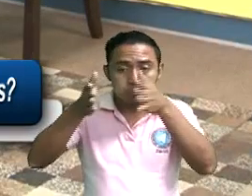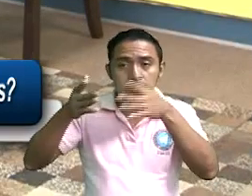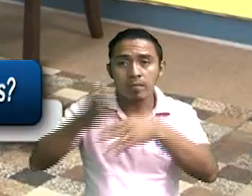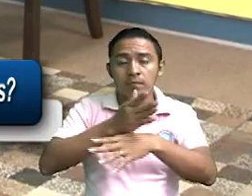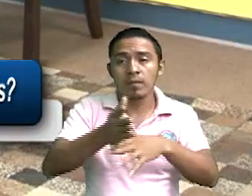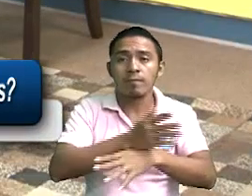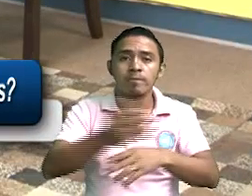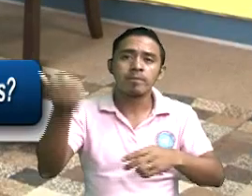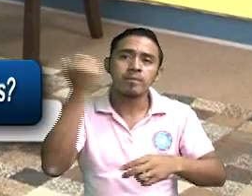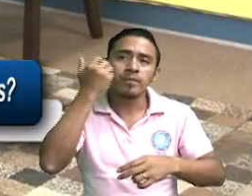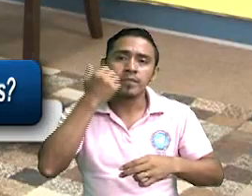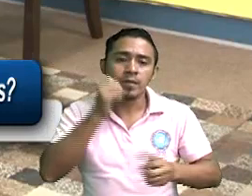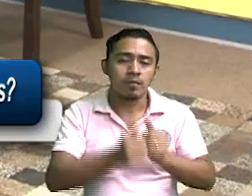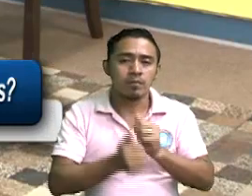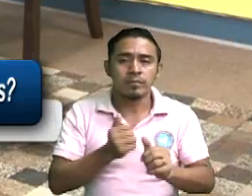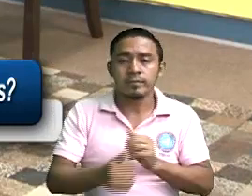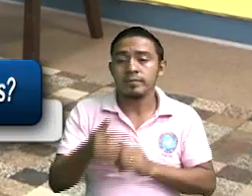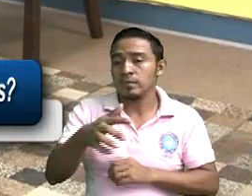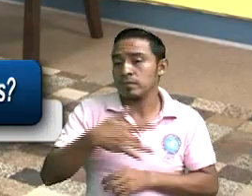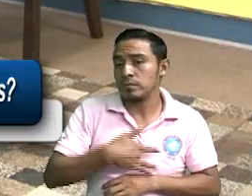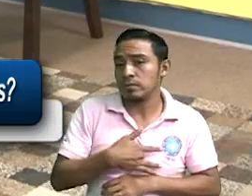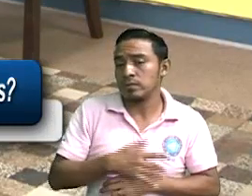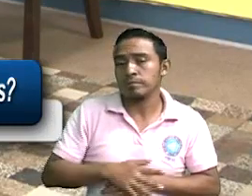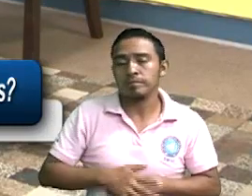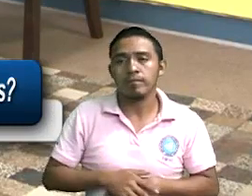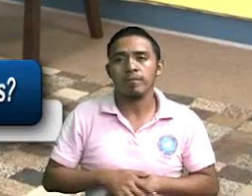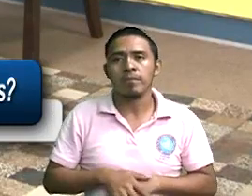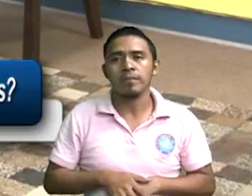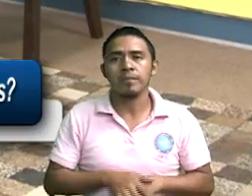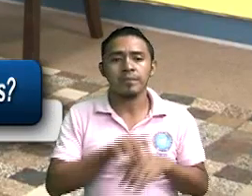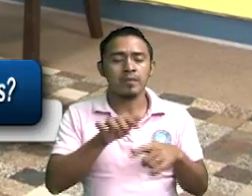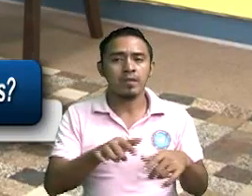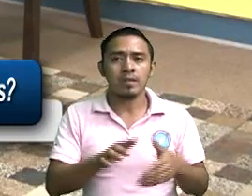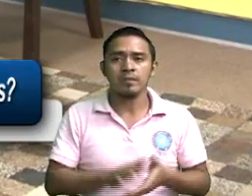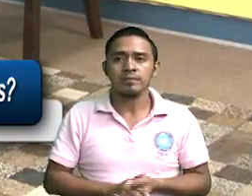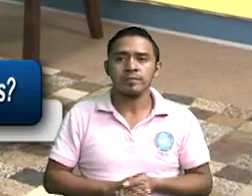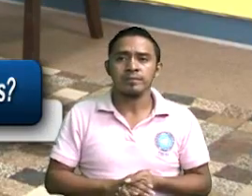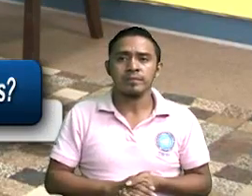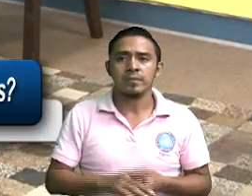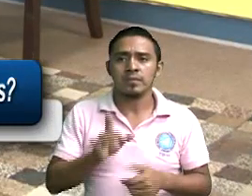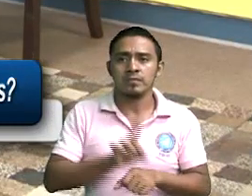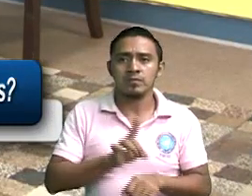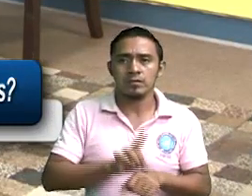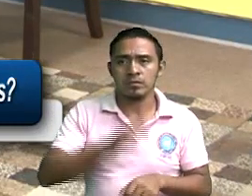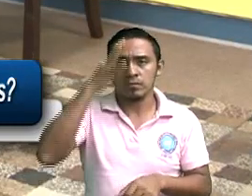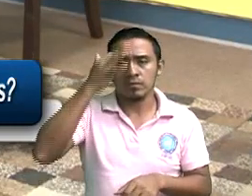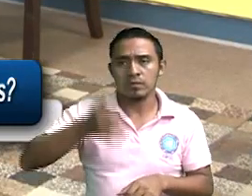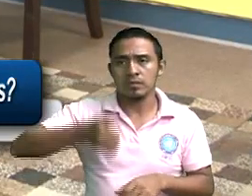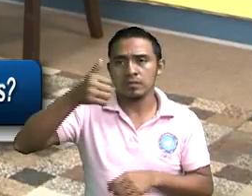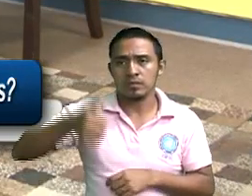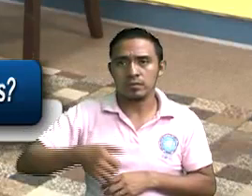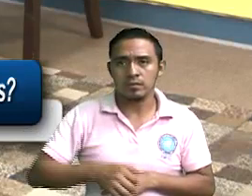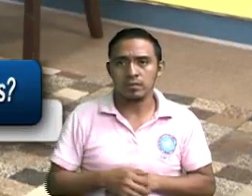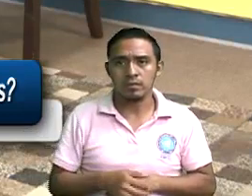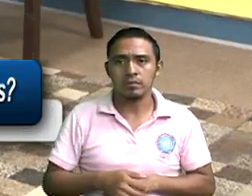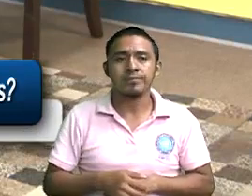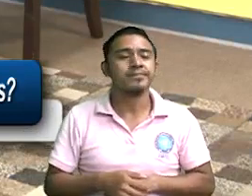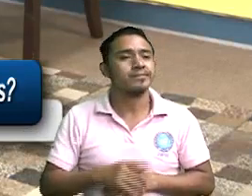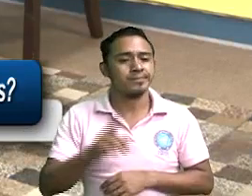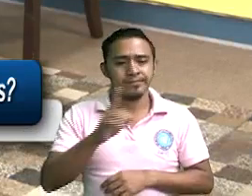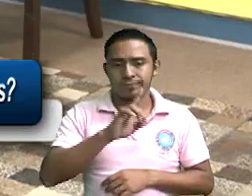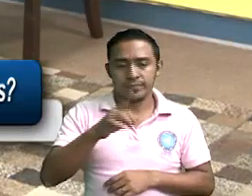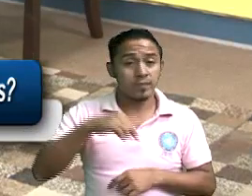estas enfermedades que tanto se necesita. Porque aquí no se trata de decir, no, es que el médico general no está entrenado, es que son enfermedades